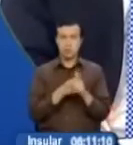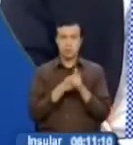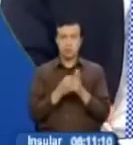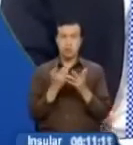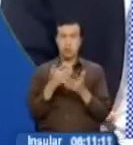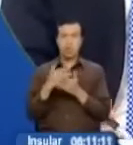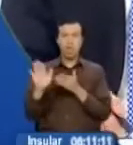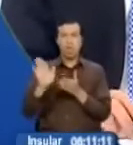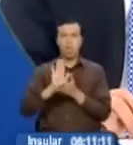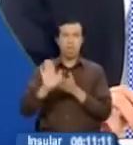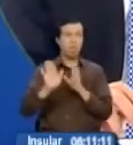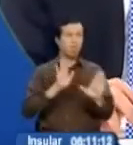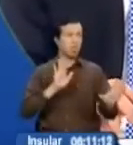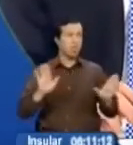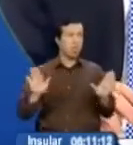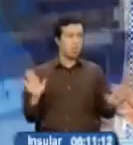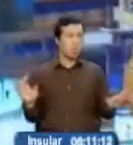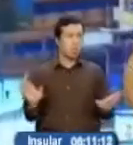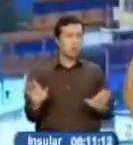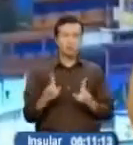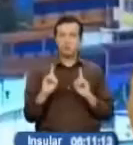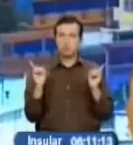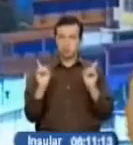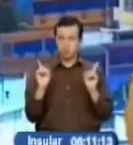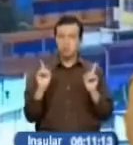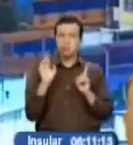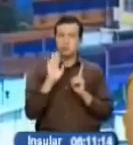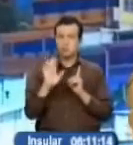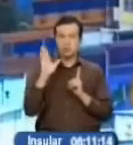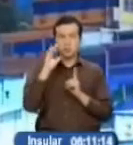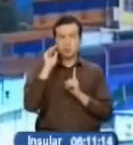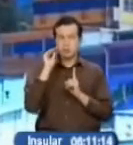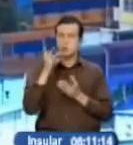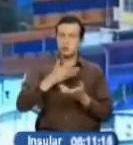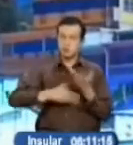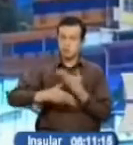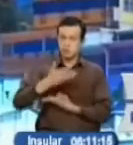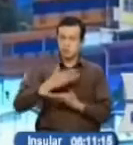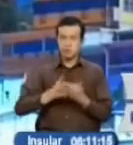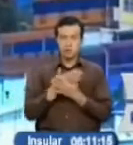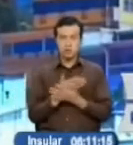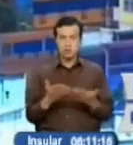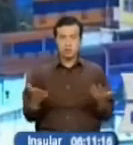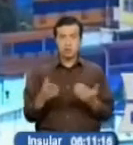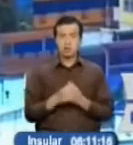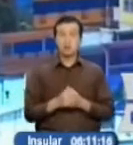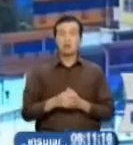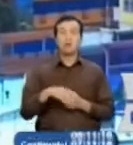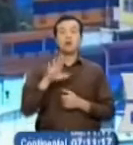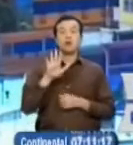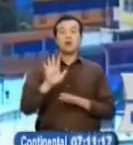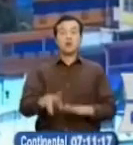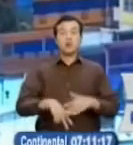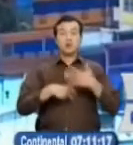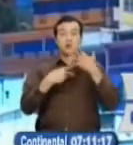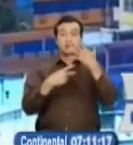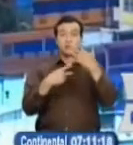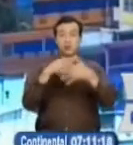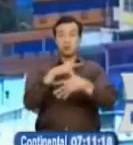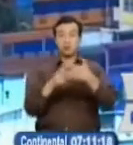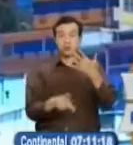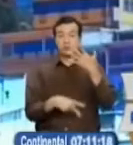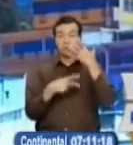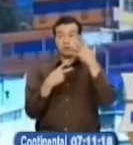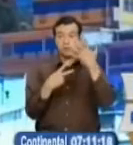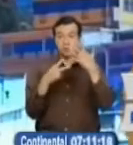podemos negarnos a recibir casos de gente que quiera compartir sus experiencias. De entre los finalistas, de entre los 7 finalistas,